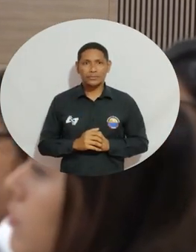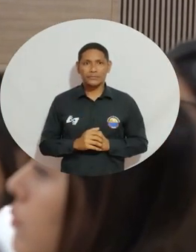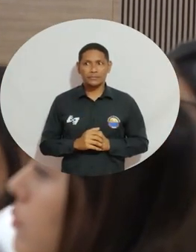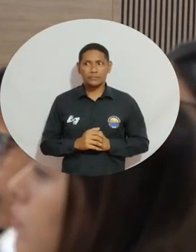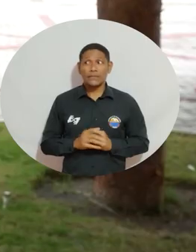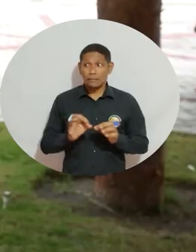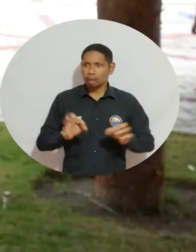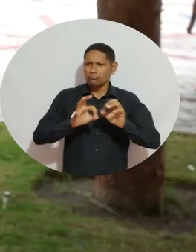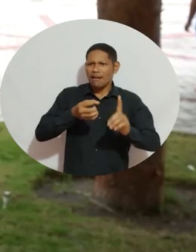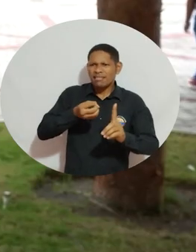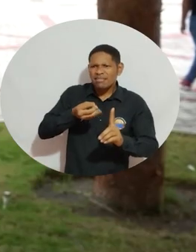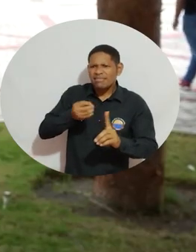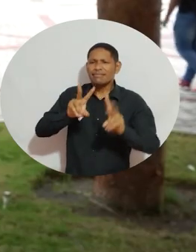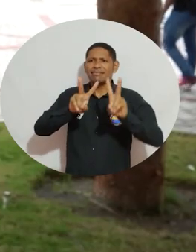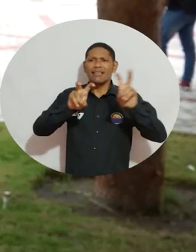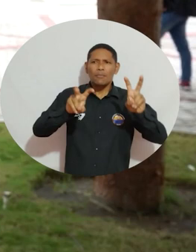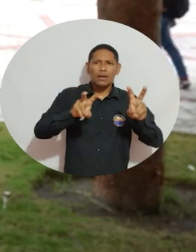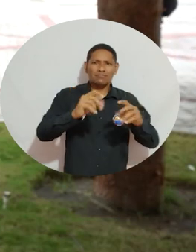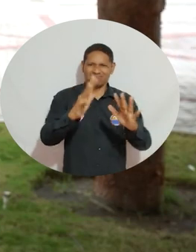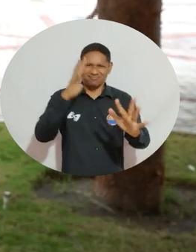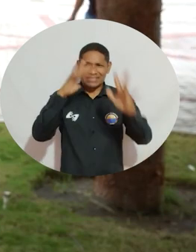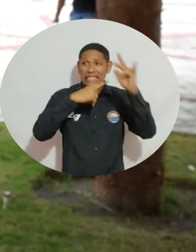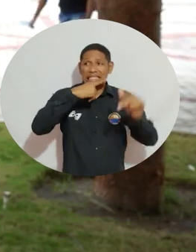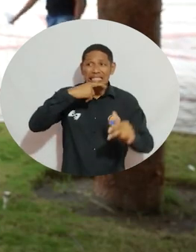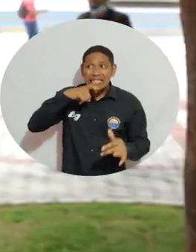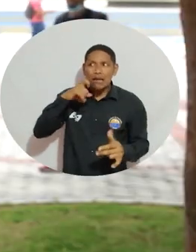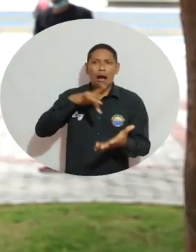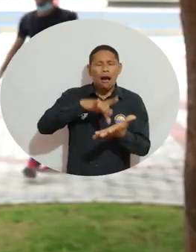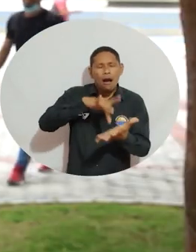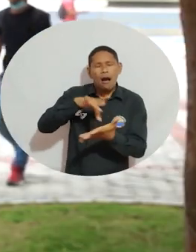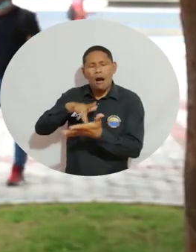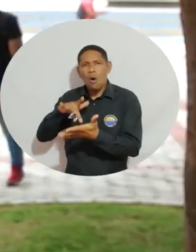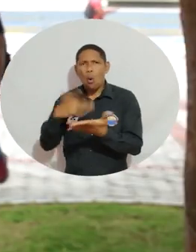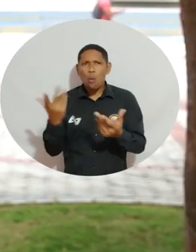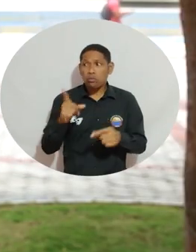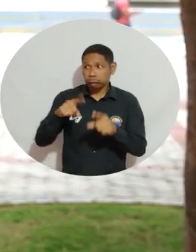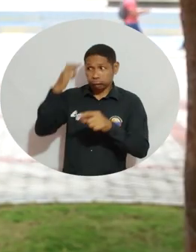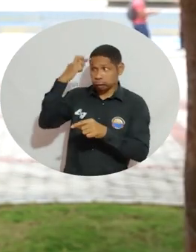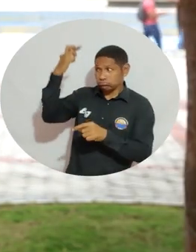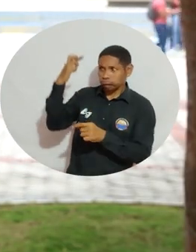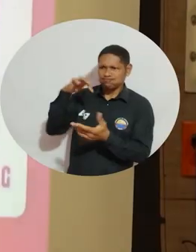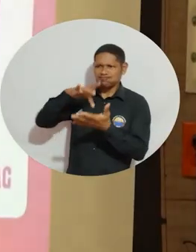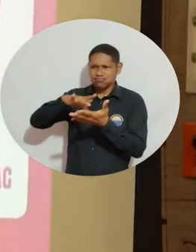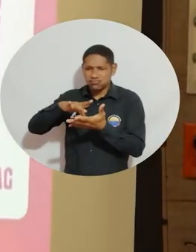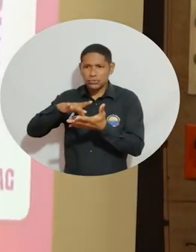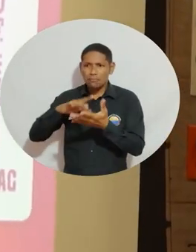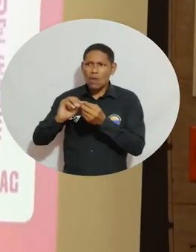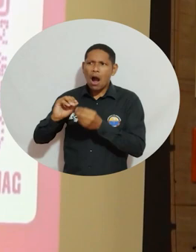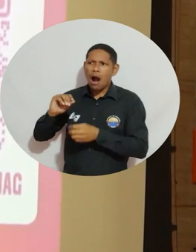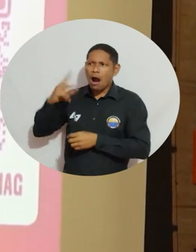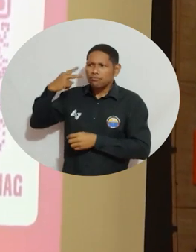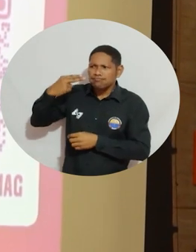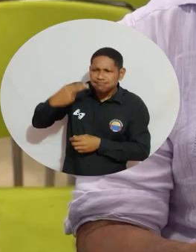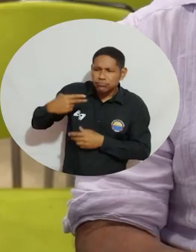sobre las cosas que hacemos en Bosque Seco, sobre esas experiencias que tuvieron los profesionales y todos los que han pasado por el transcurso